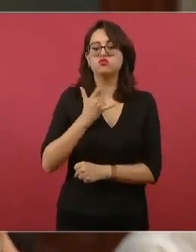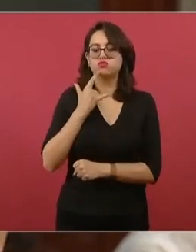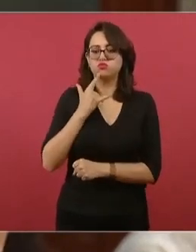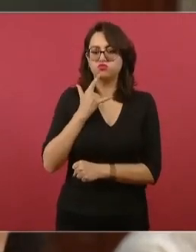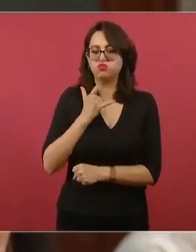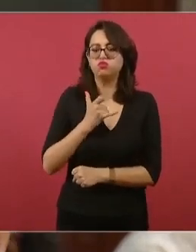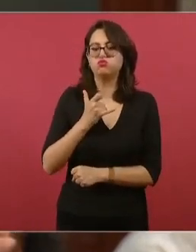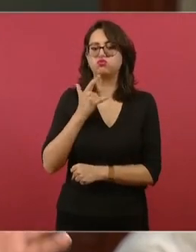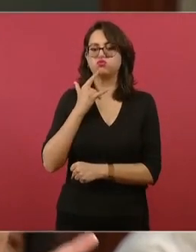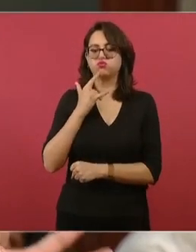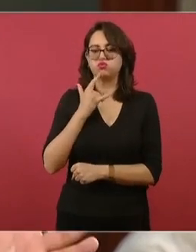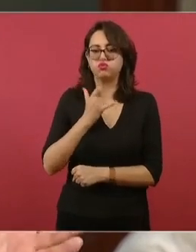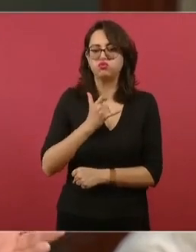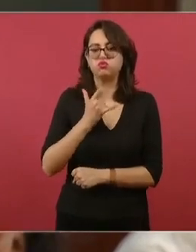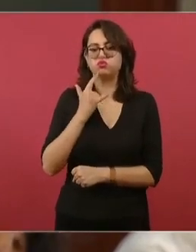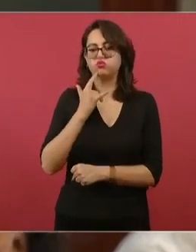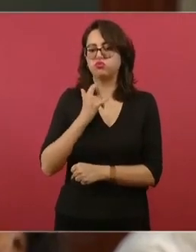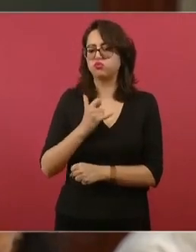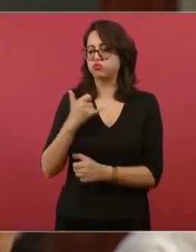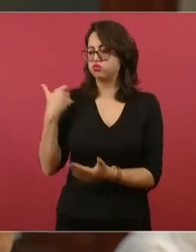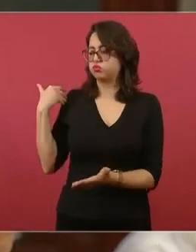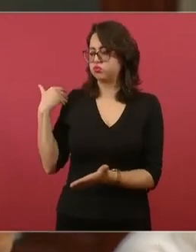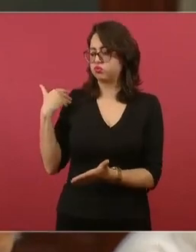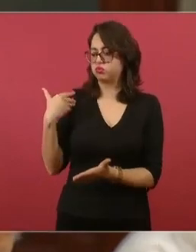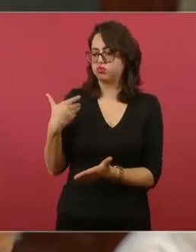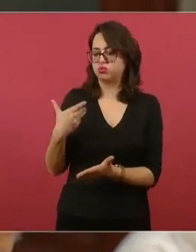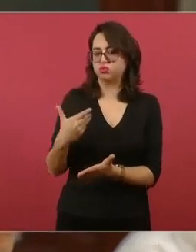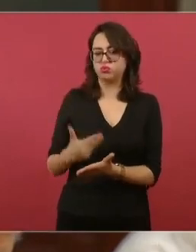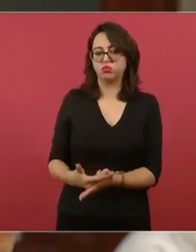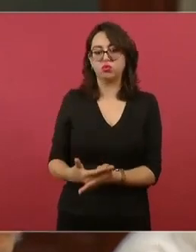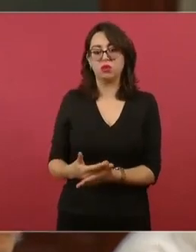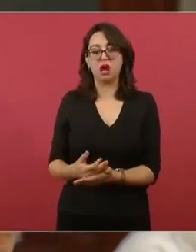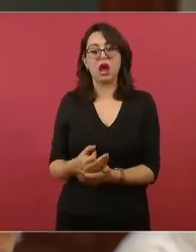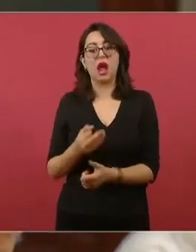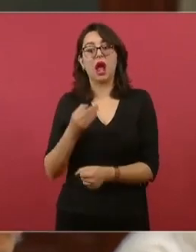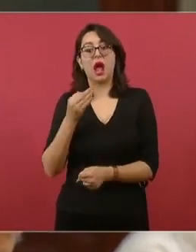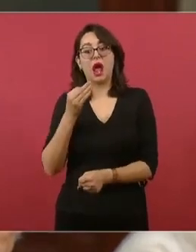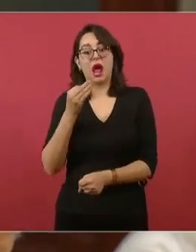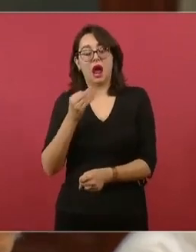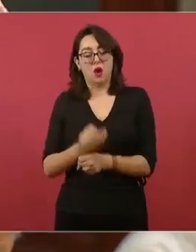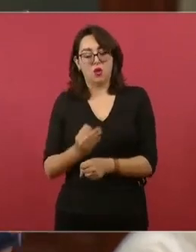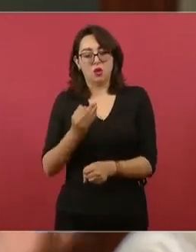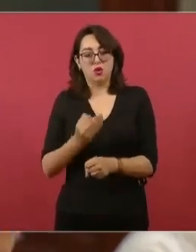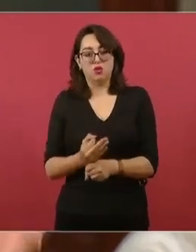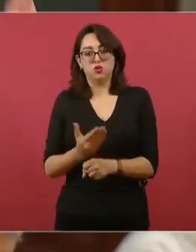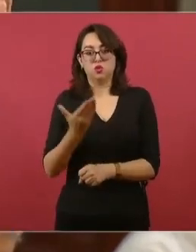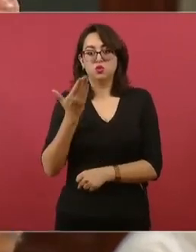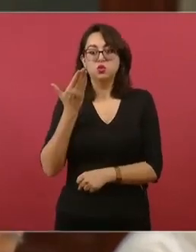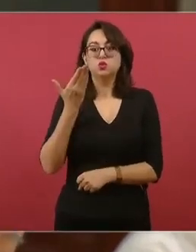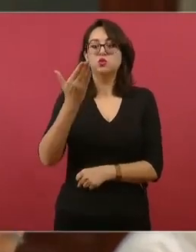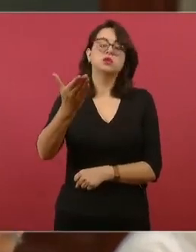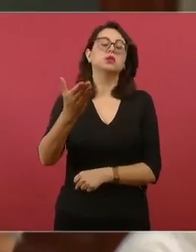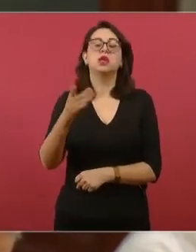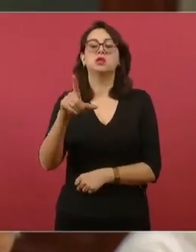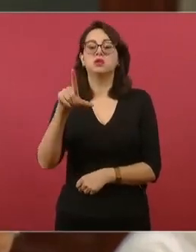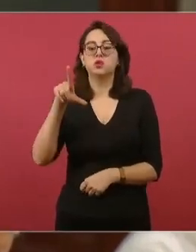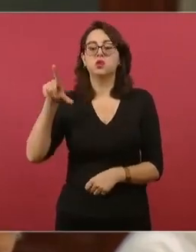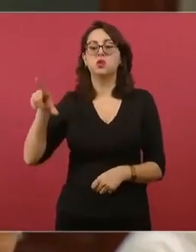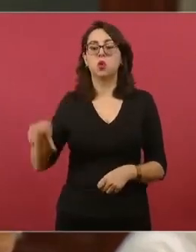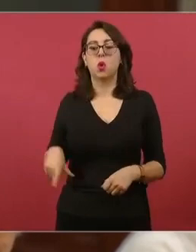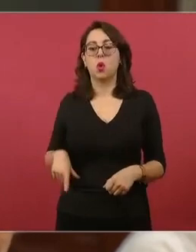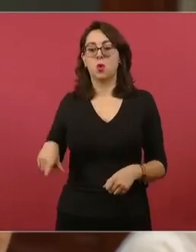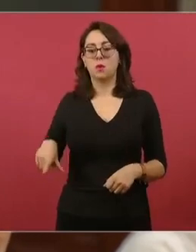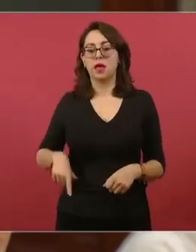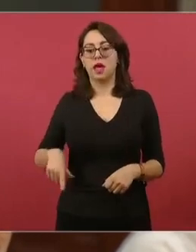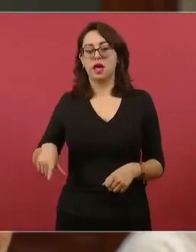Presidente, preguntarle, ya en esta tercera etapa de su gobierno, tercera etapa concibiéndolo como el inicio, el clímax y ya